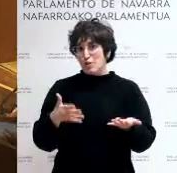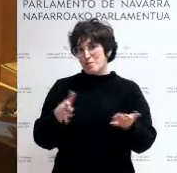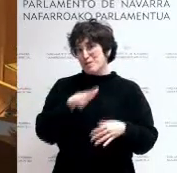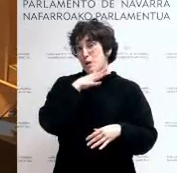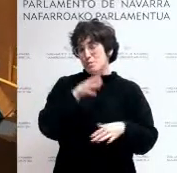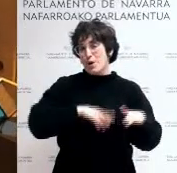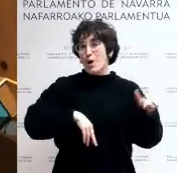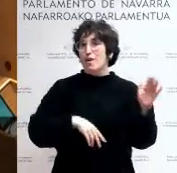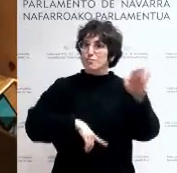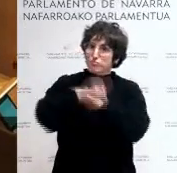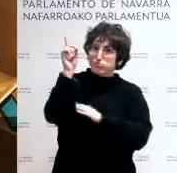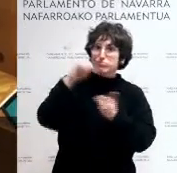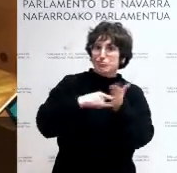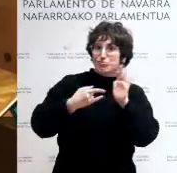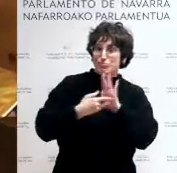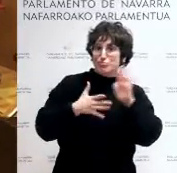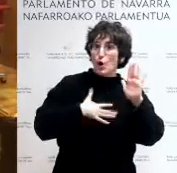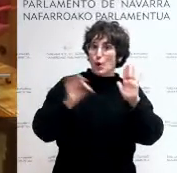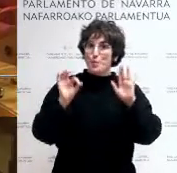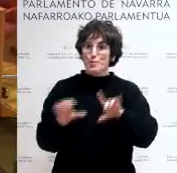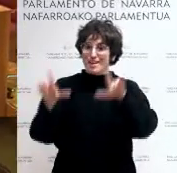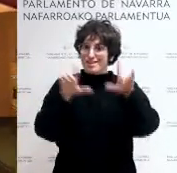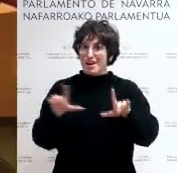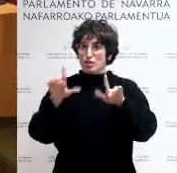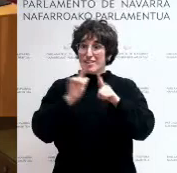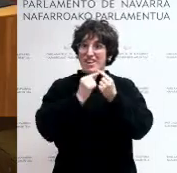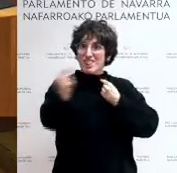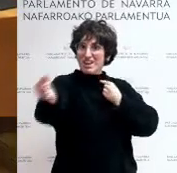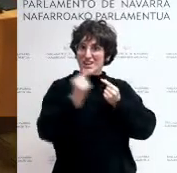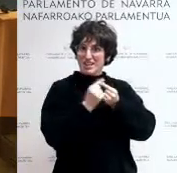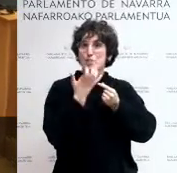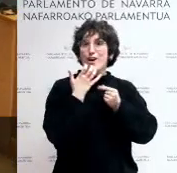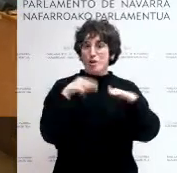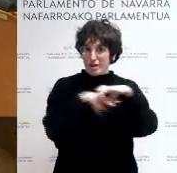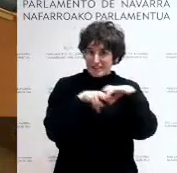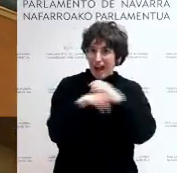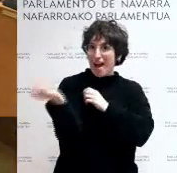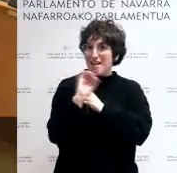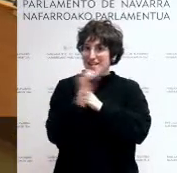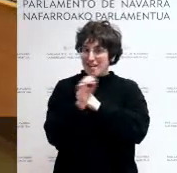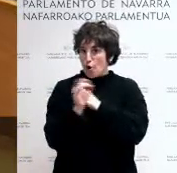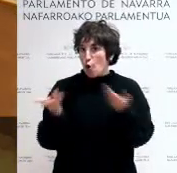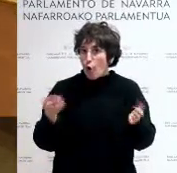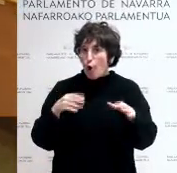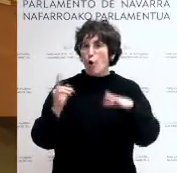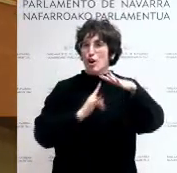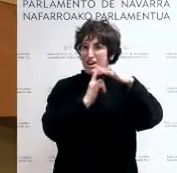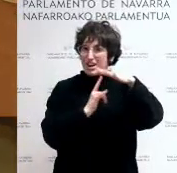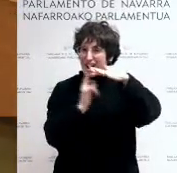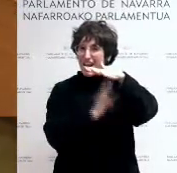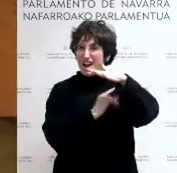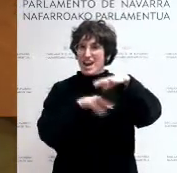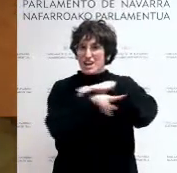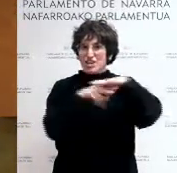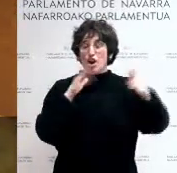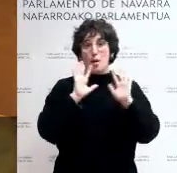permitido que algunas pruebas radiológicas puedan ser realizadas a distancia, como por ejemplo un escáner o como por ejemplo una resonancia, hay una prueba que es la ecografía